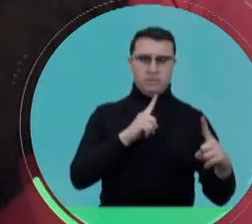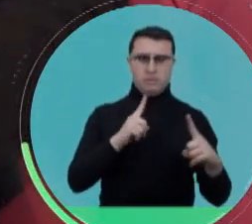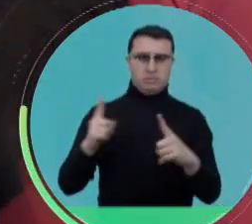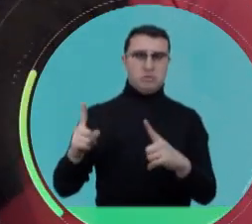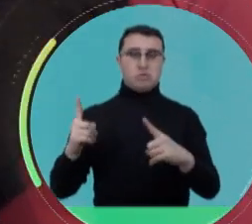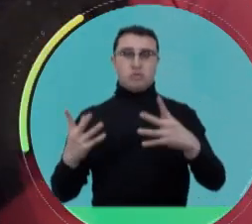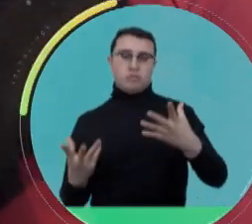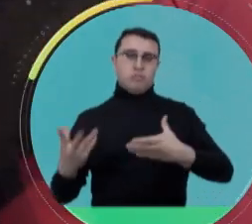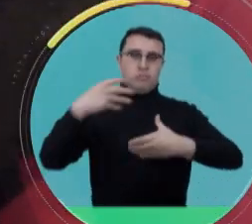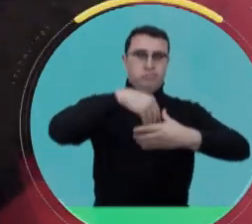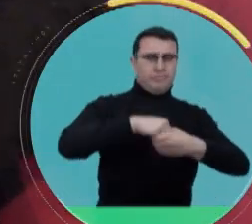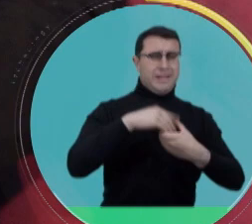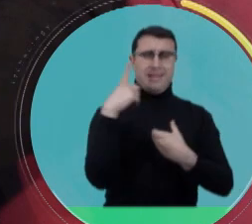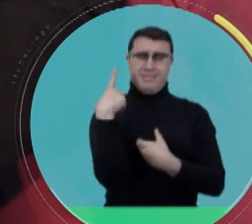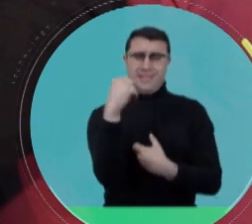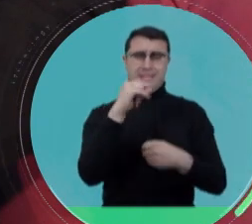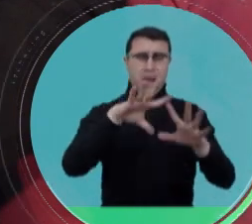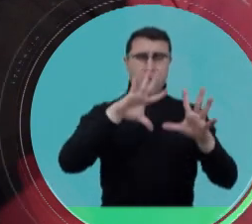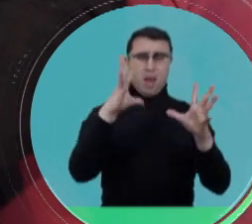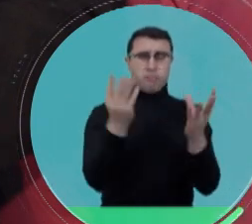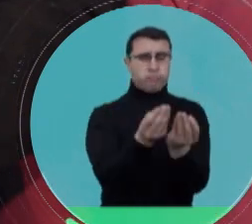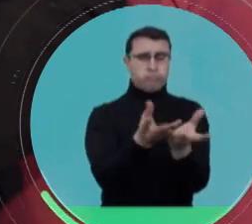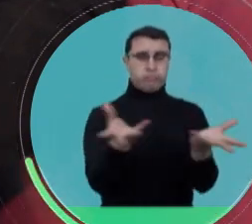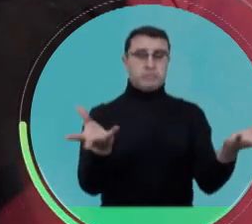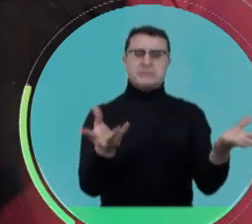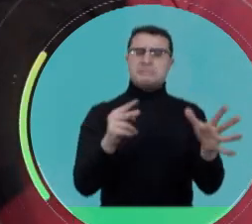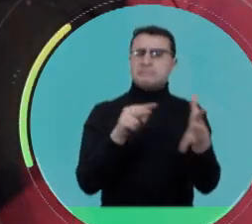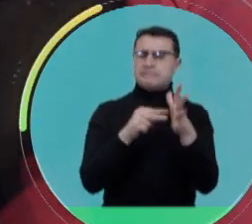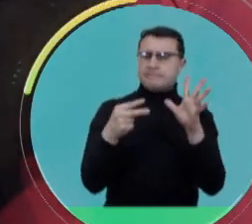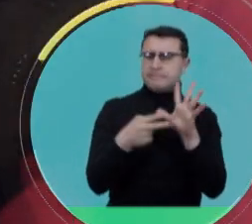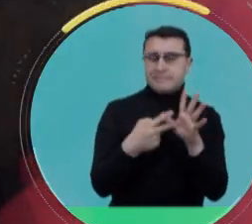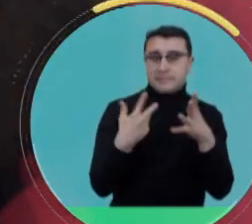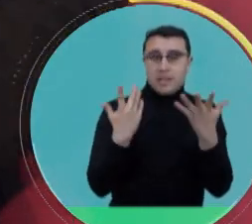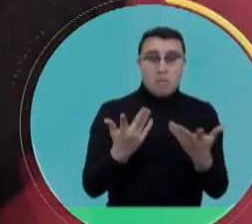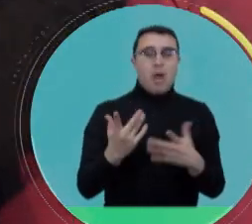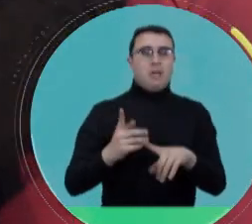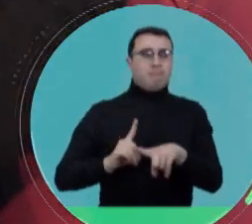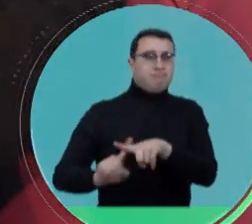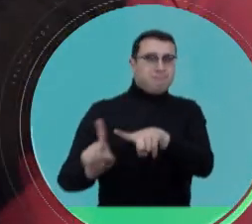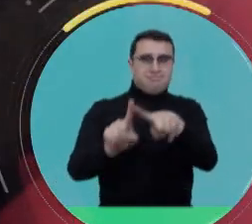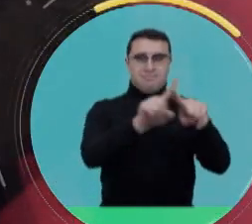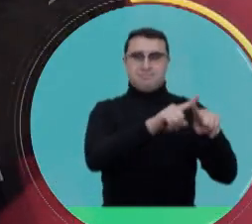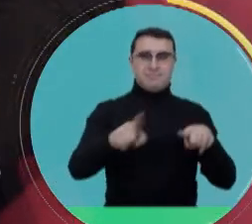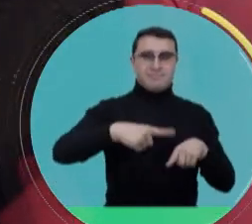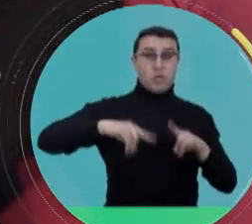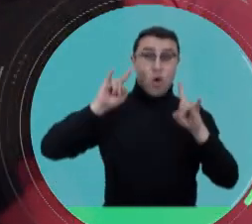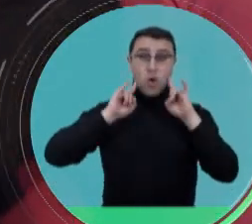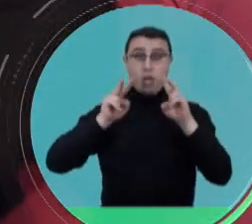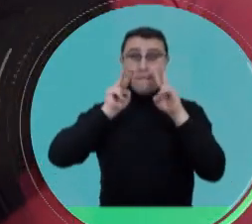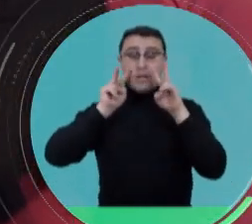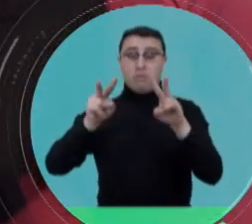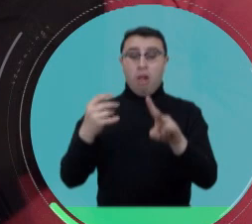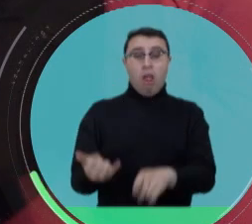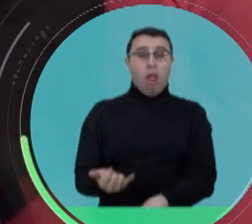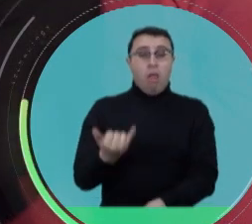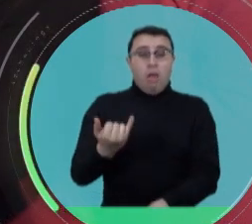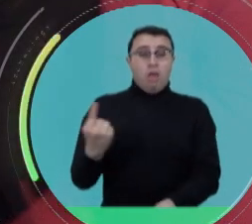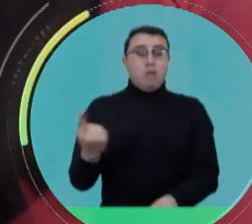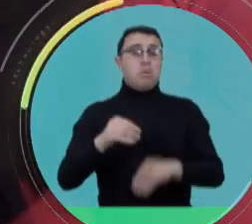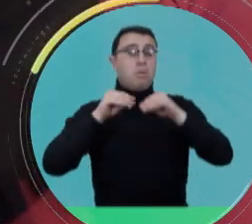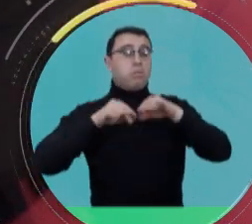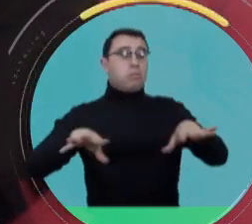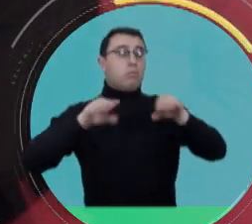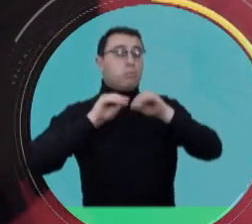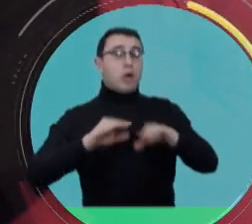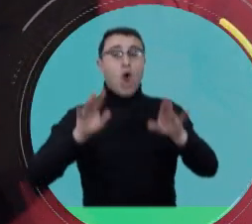son más multimediales más digitales eh Es decir que como tal las piezas audiovisuales no se pueden quedar tampoco en